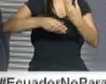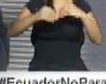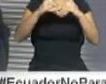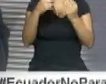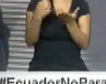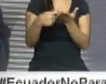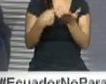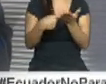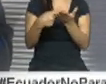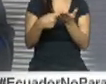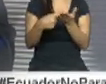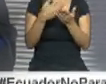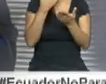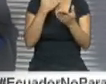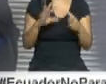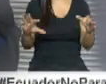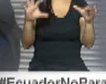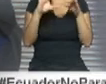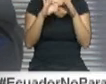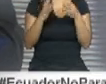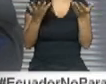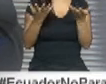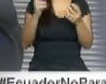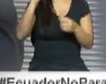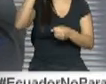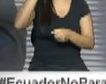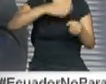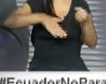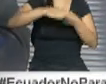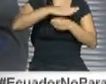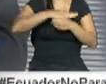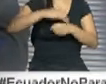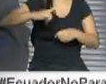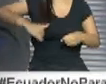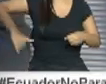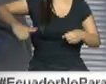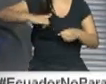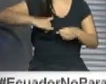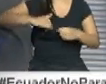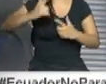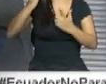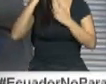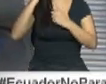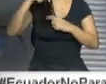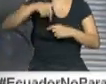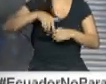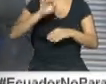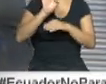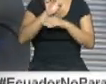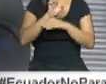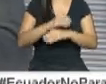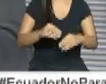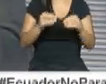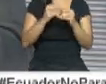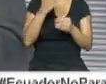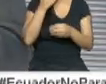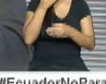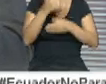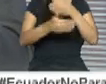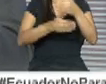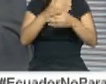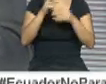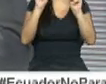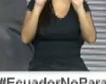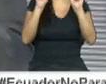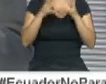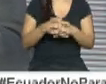análisis de la relación del Estado, la democracia con las Fuerzas Armadas aquí en el Ecuador, a raíz de los sucesos que todos